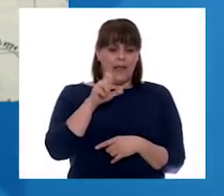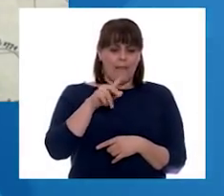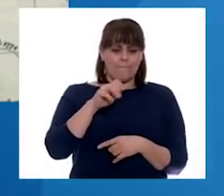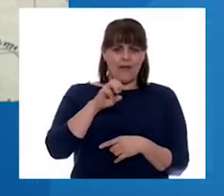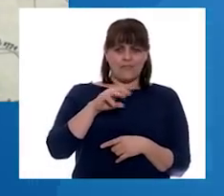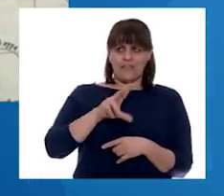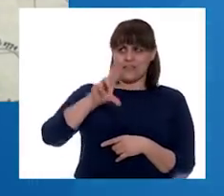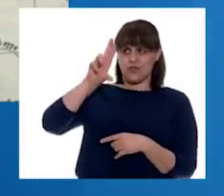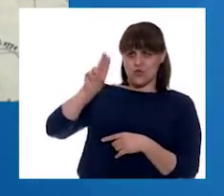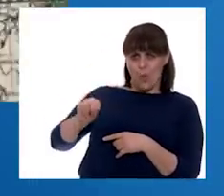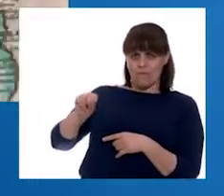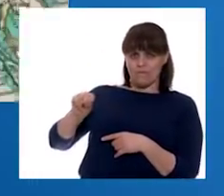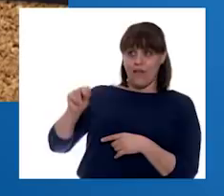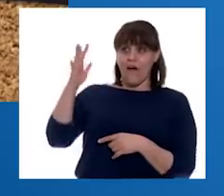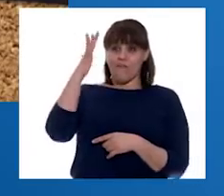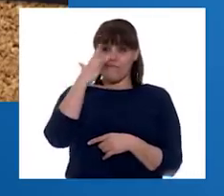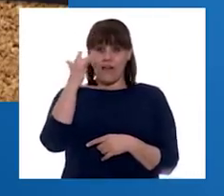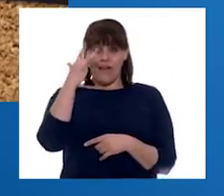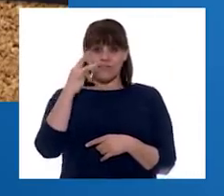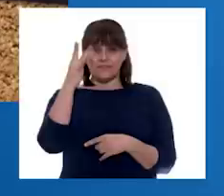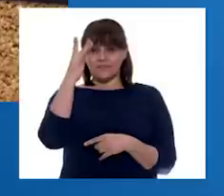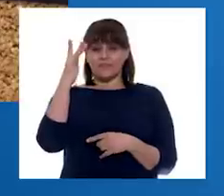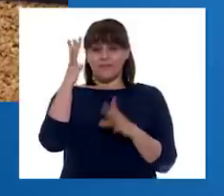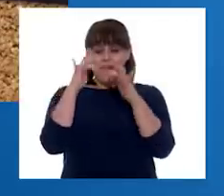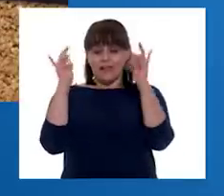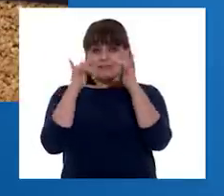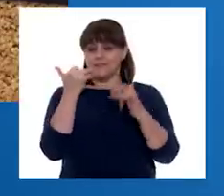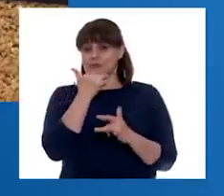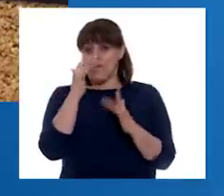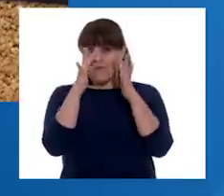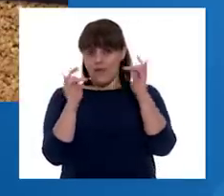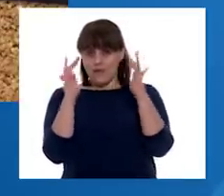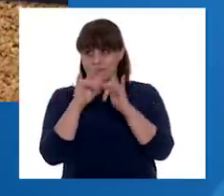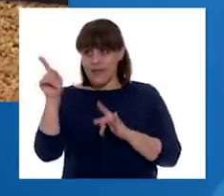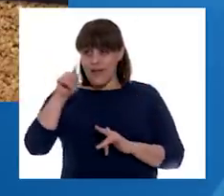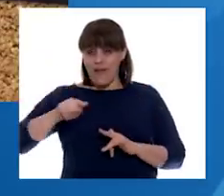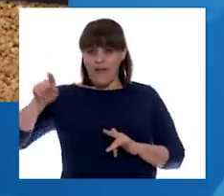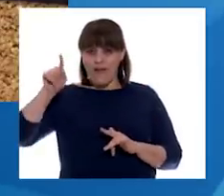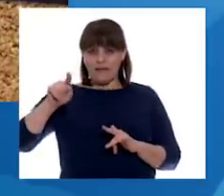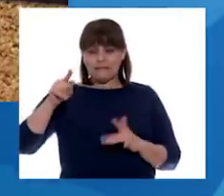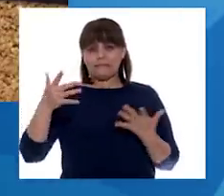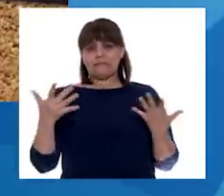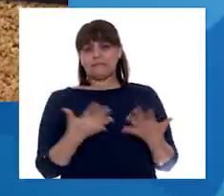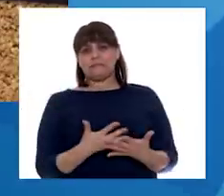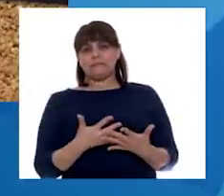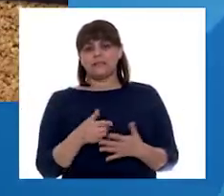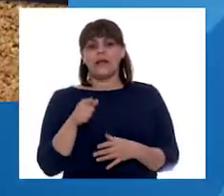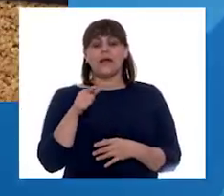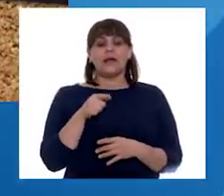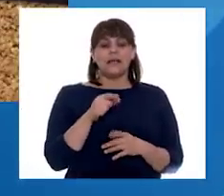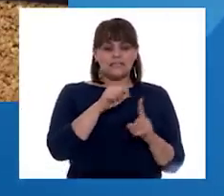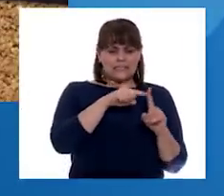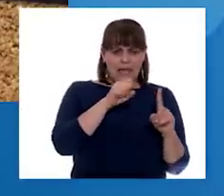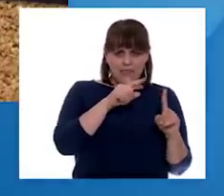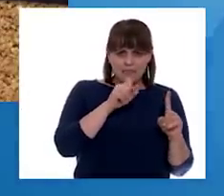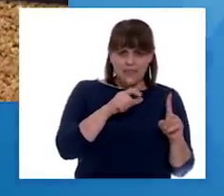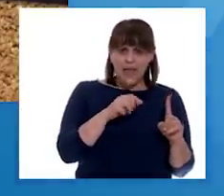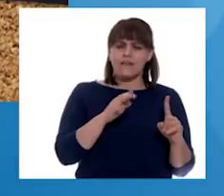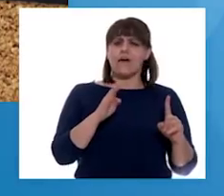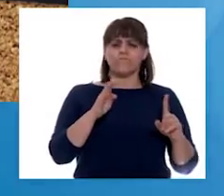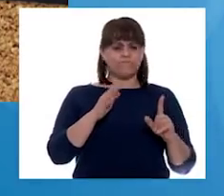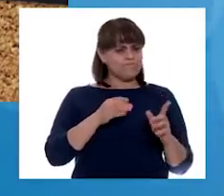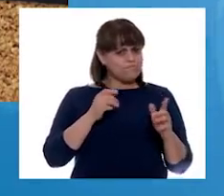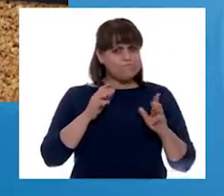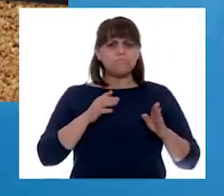fuego. Santa Anna era, después de todo, un fiel caudillo. Y dada la crítica situación bélica,